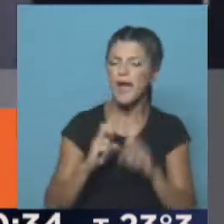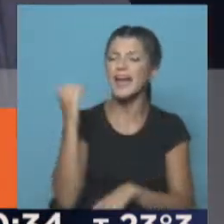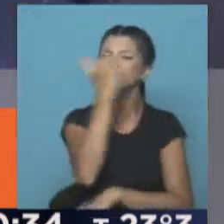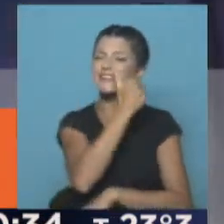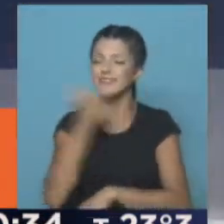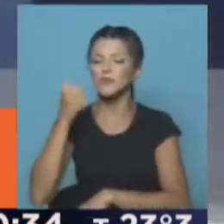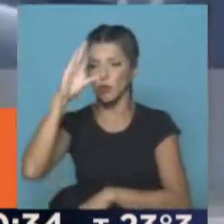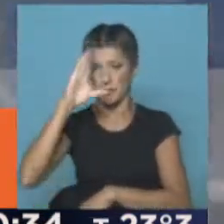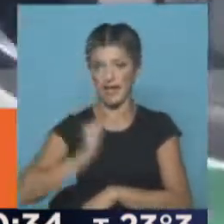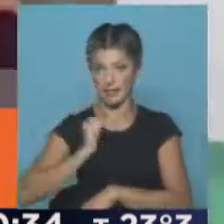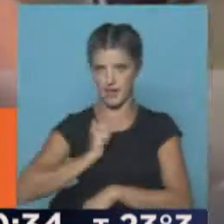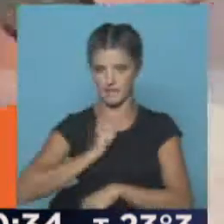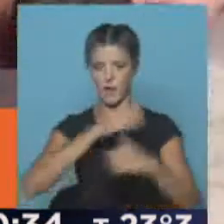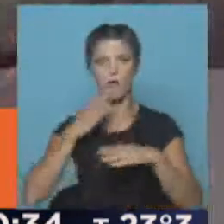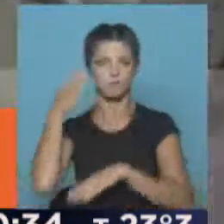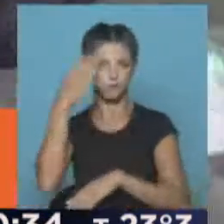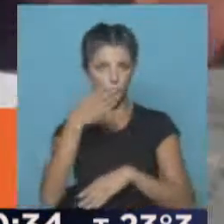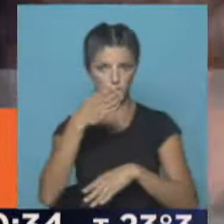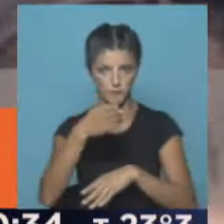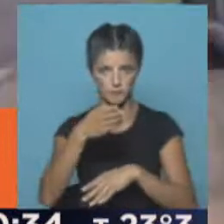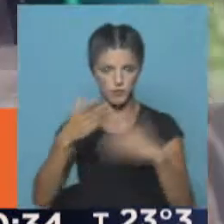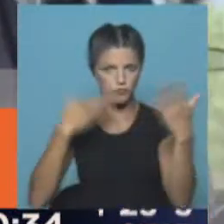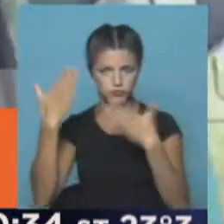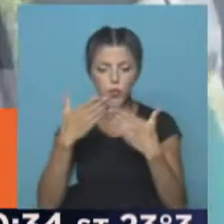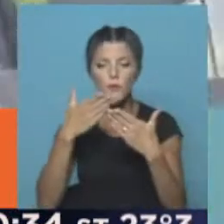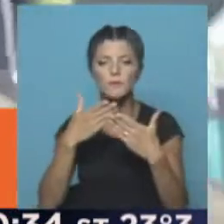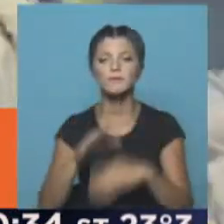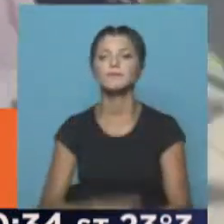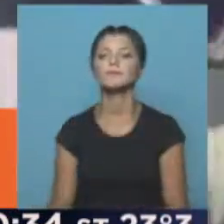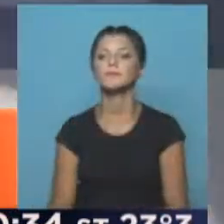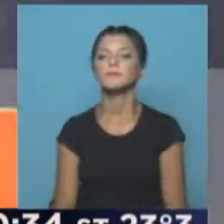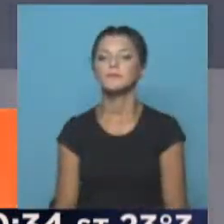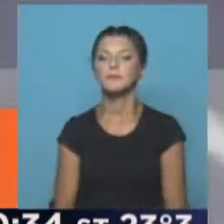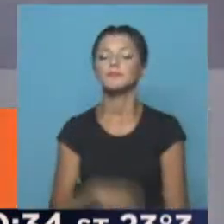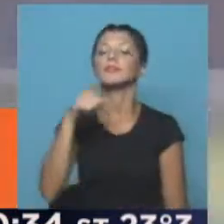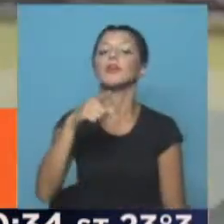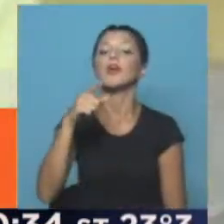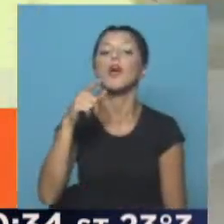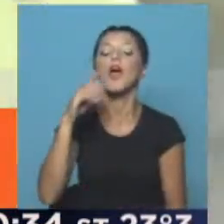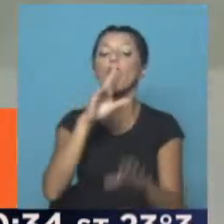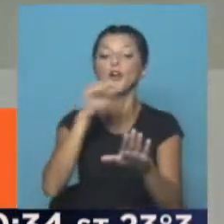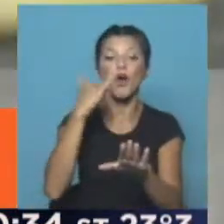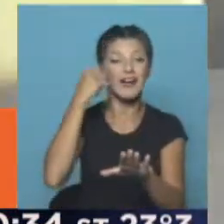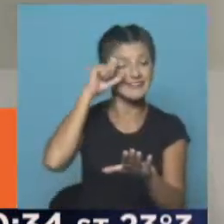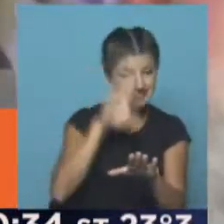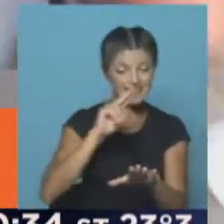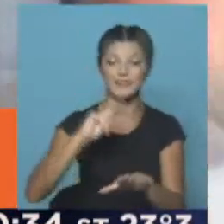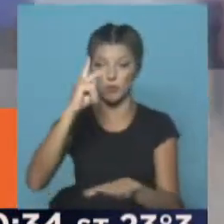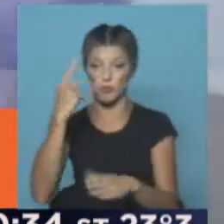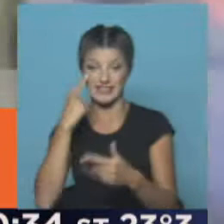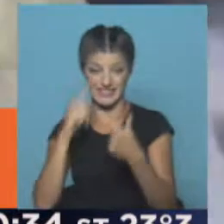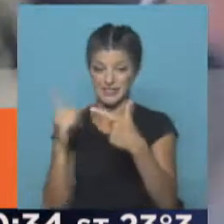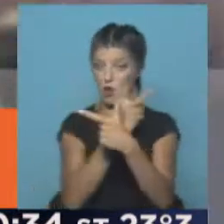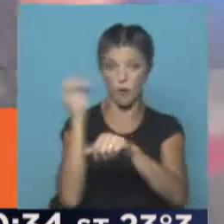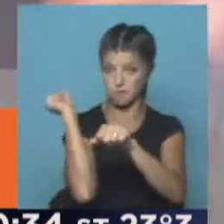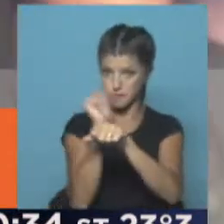efectivos de Gendarmería Nacional que terminó con la detención de Natividad Roger Terán y su vice, Fabio Aquino,